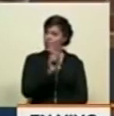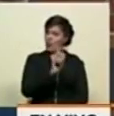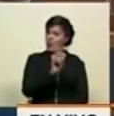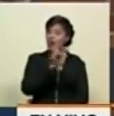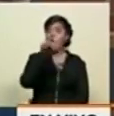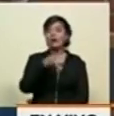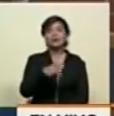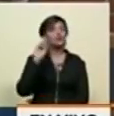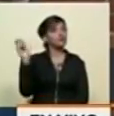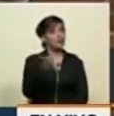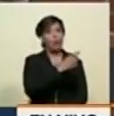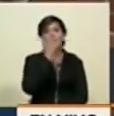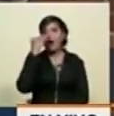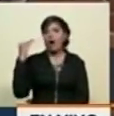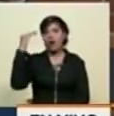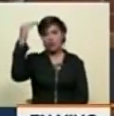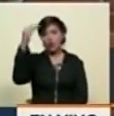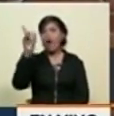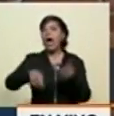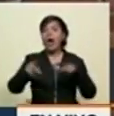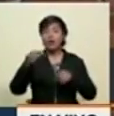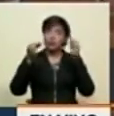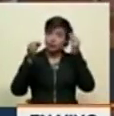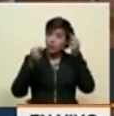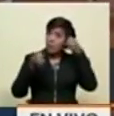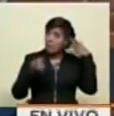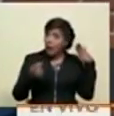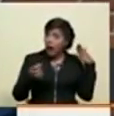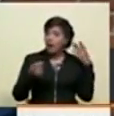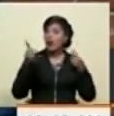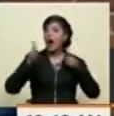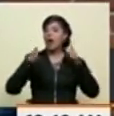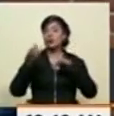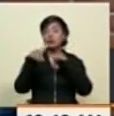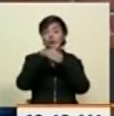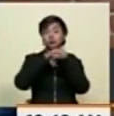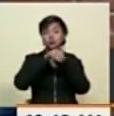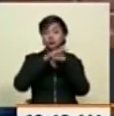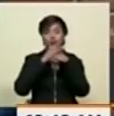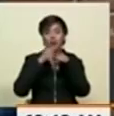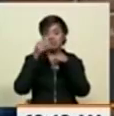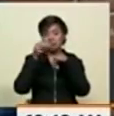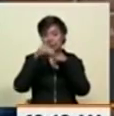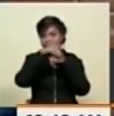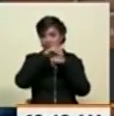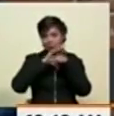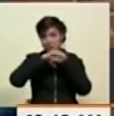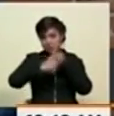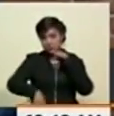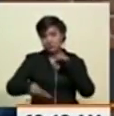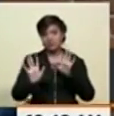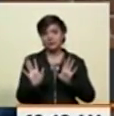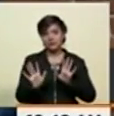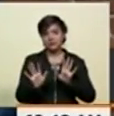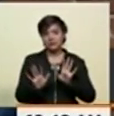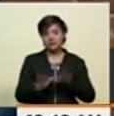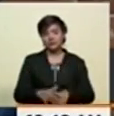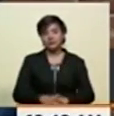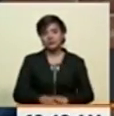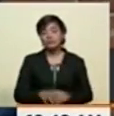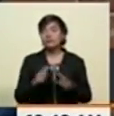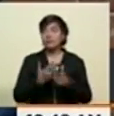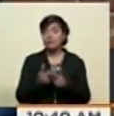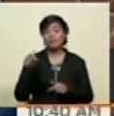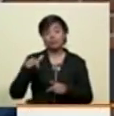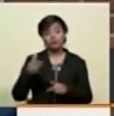somos grandecitos, algunos tenemos canas y otros tenemos el pellejo ahí pulito, porque se nos ha caído el cabello. Eso tiene